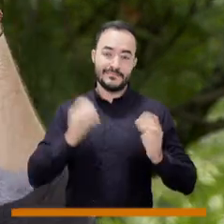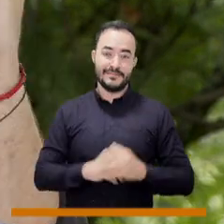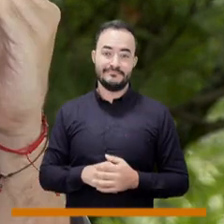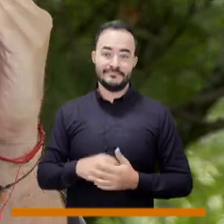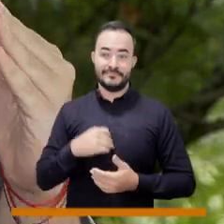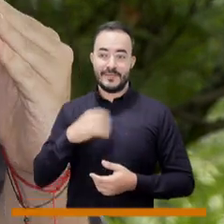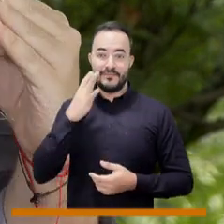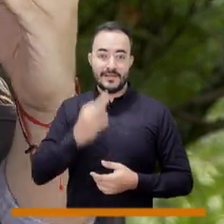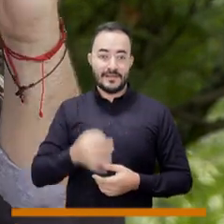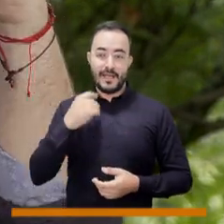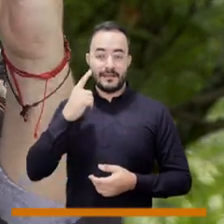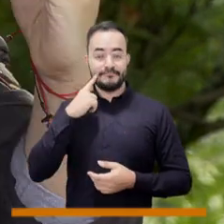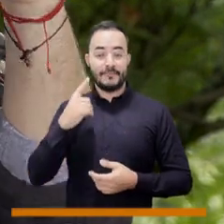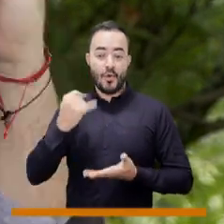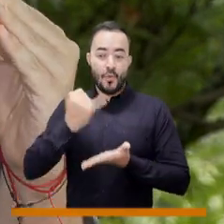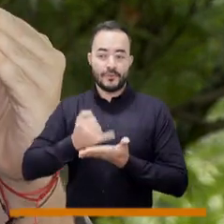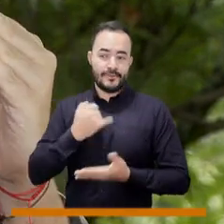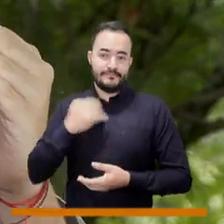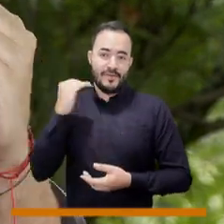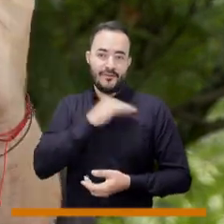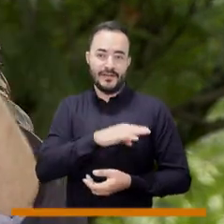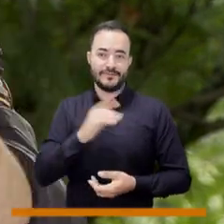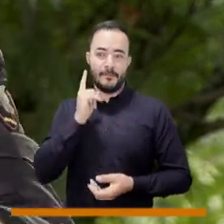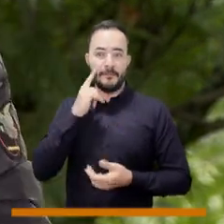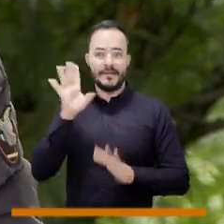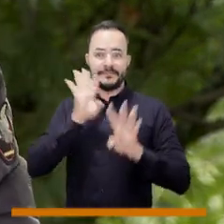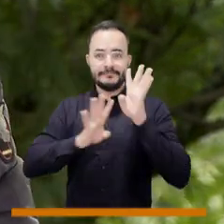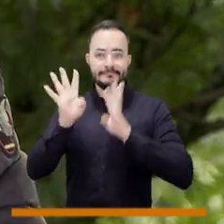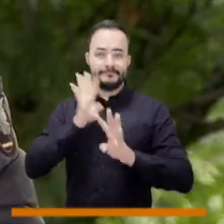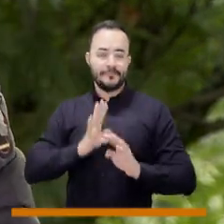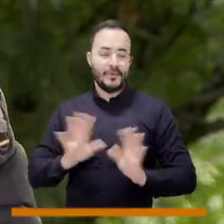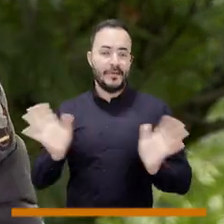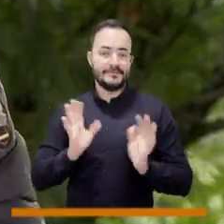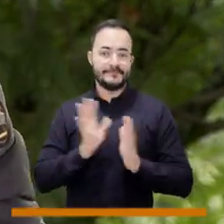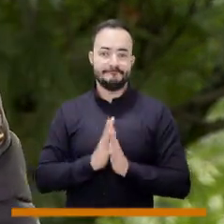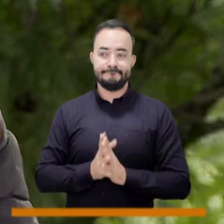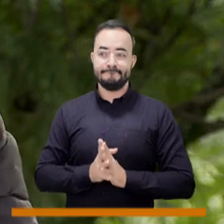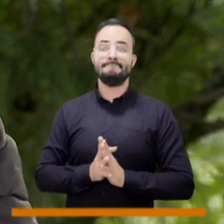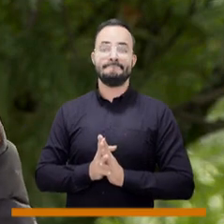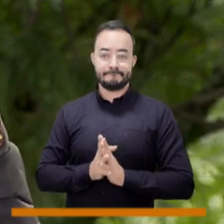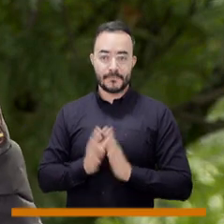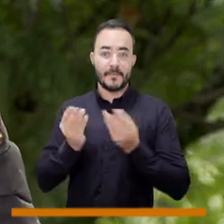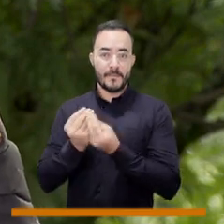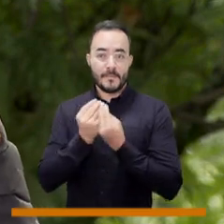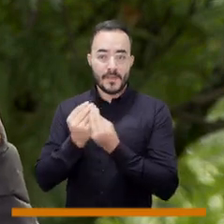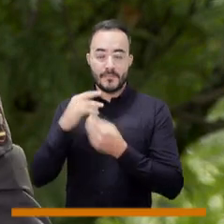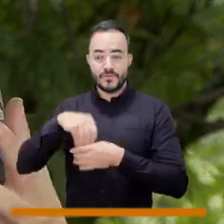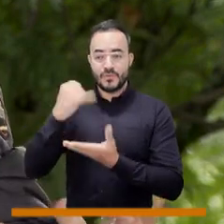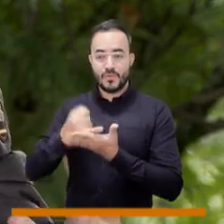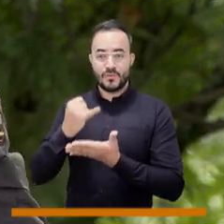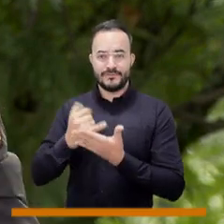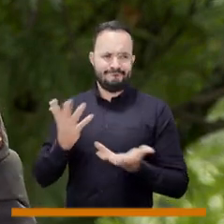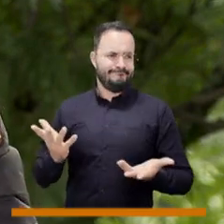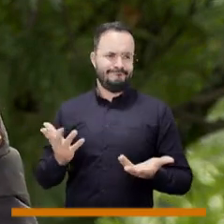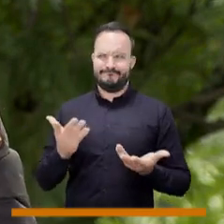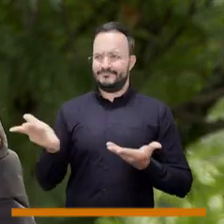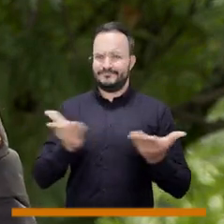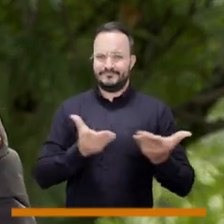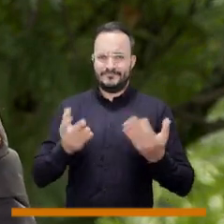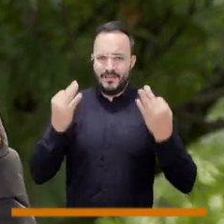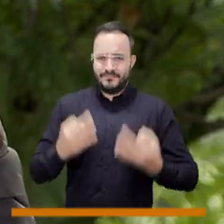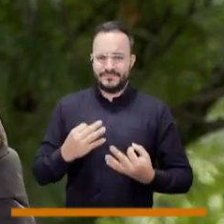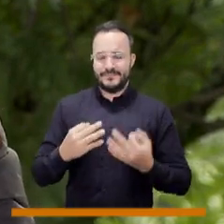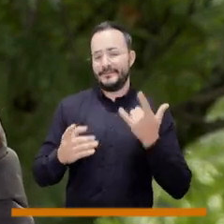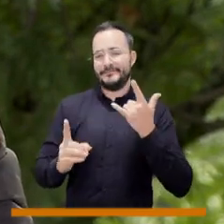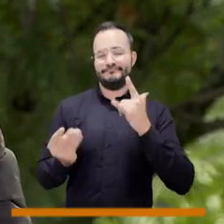por desidia ha parecido más un papel de adorno que en realidad lo que se espera de los miembros de la junta, que son parte de EPM.